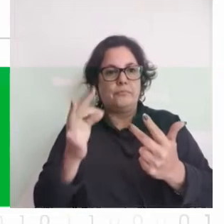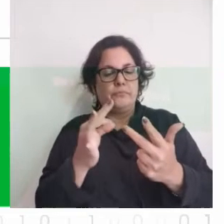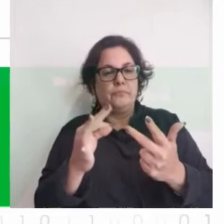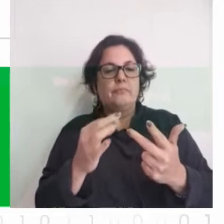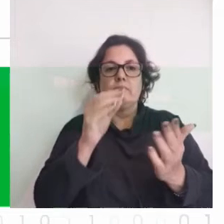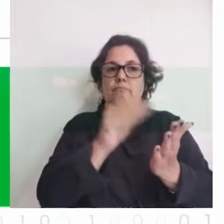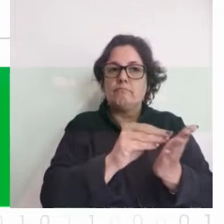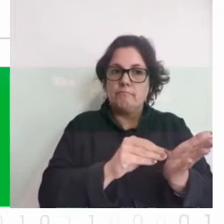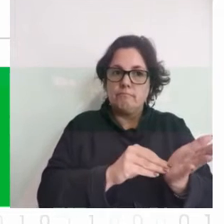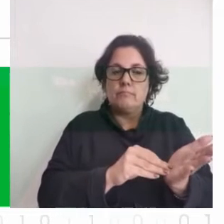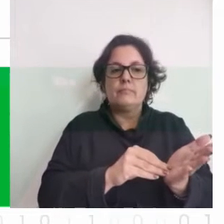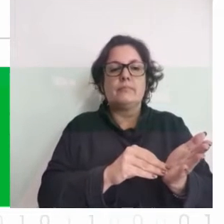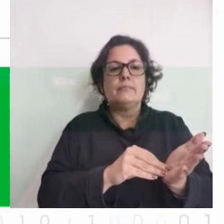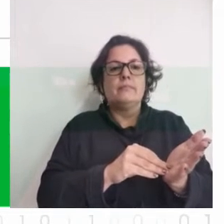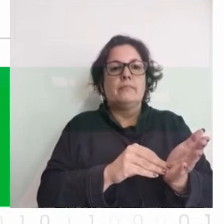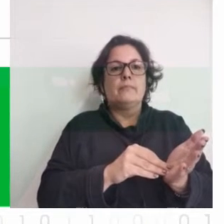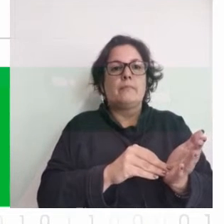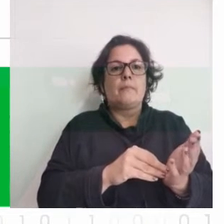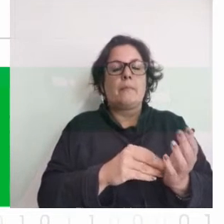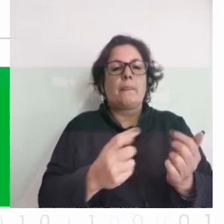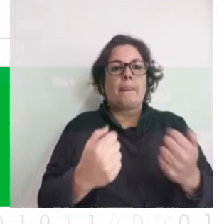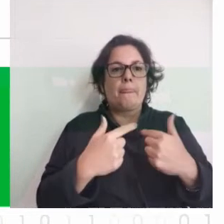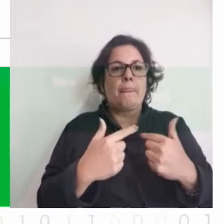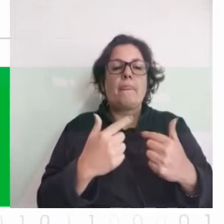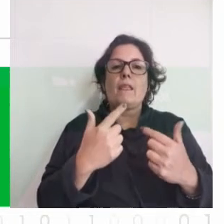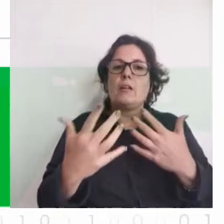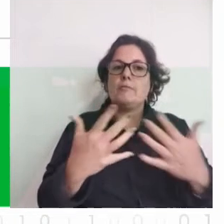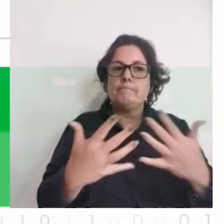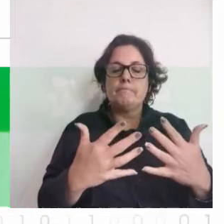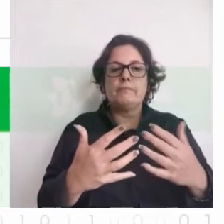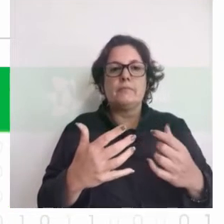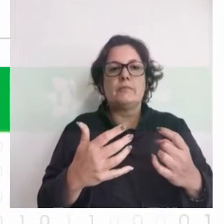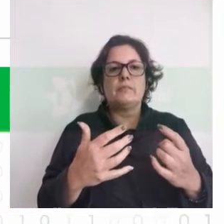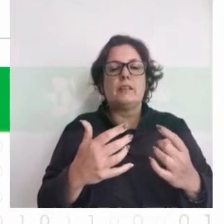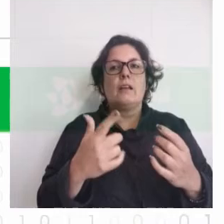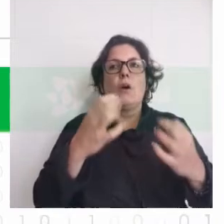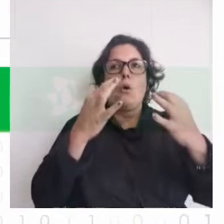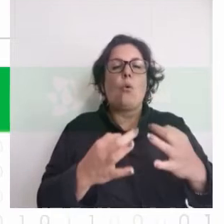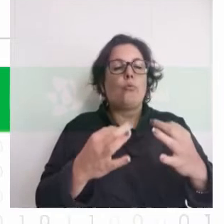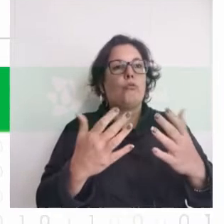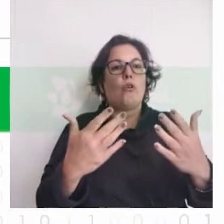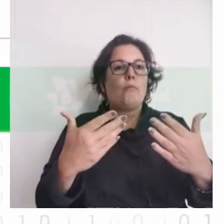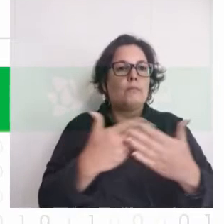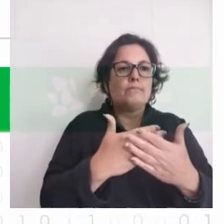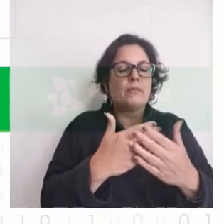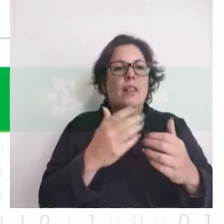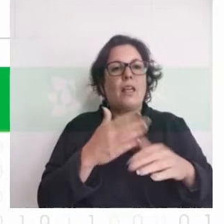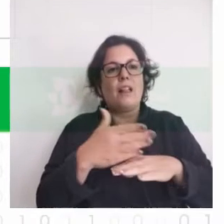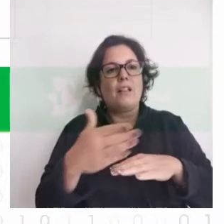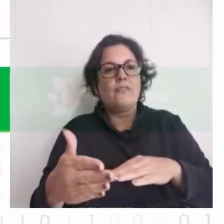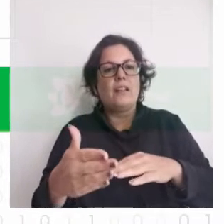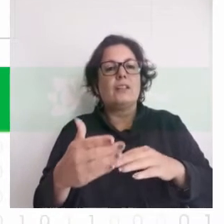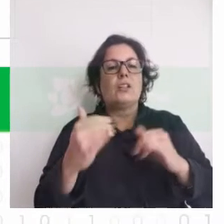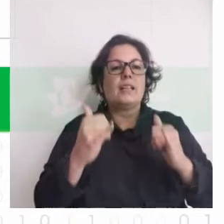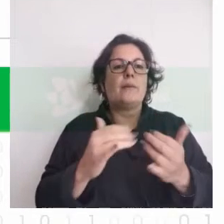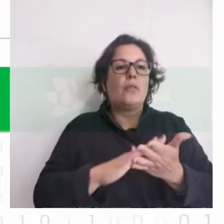inscribe, en donde nos pasa una cosa muy similar, que es que se interponen los efectos y tenemos de nuevo problema